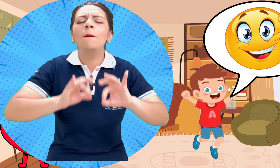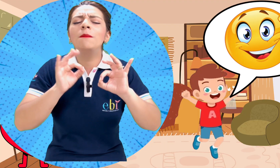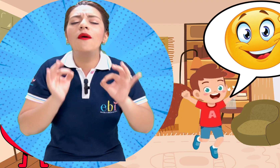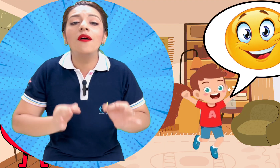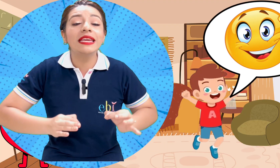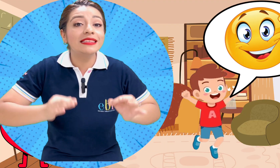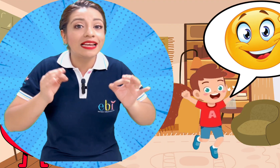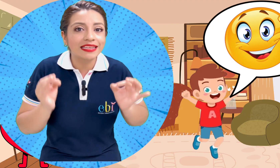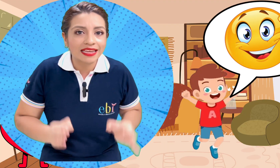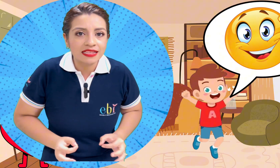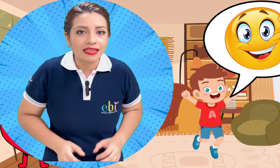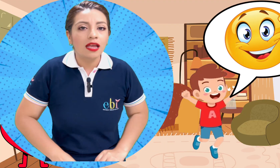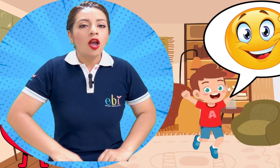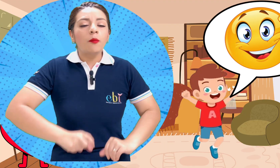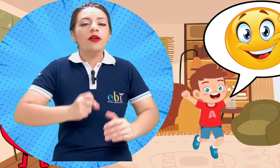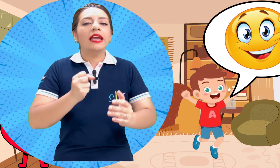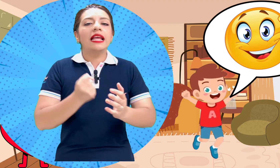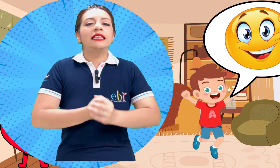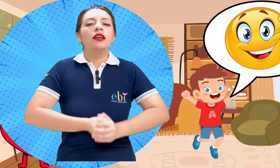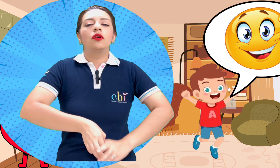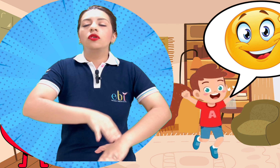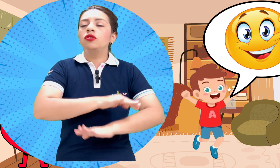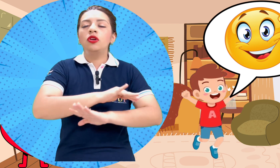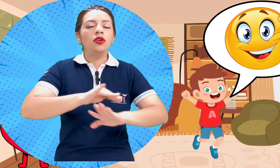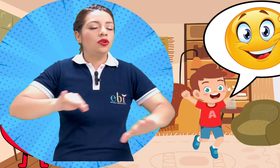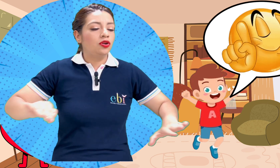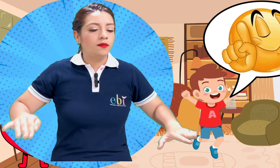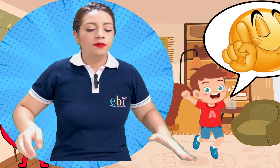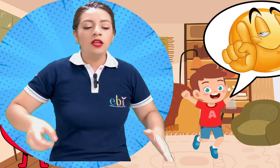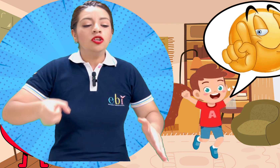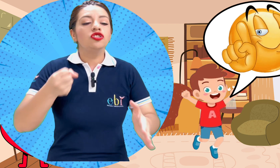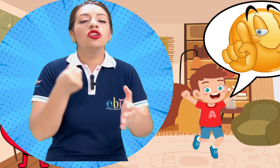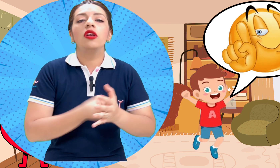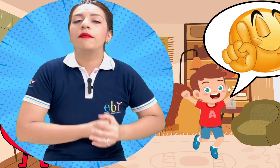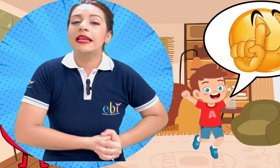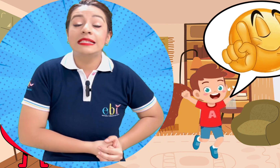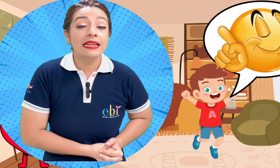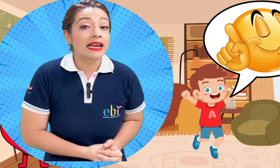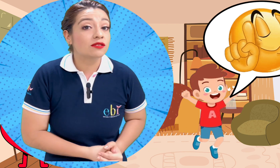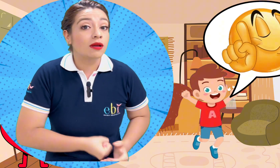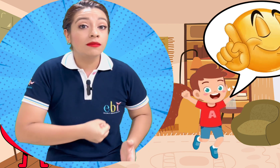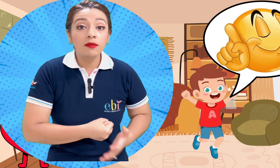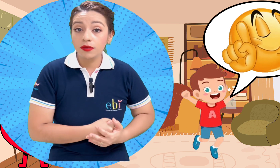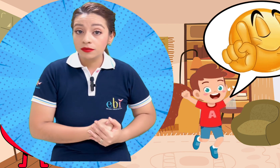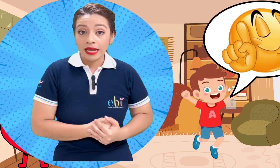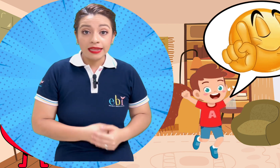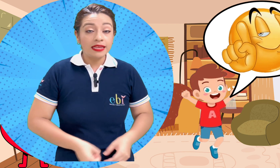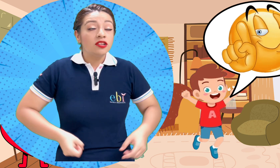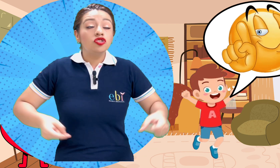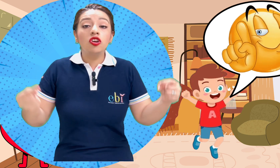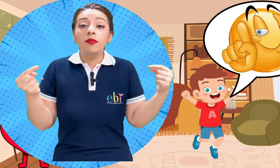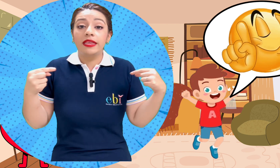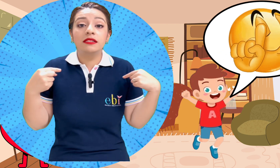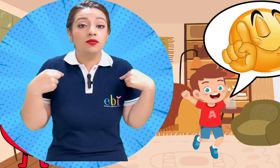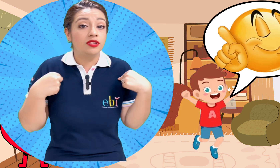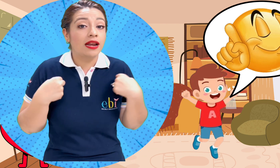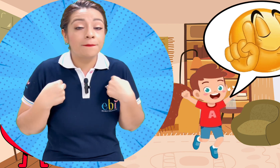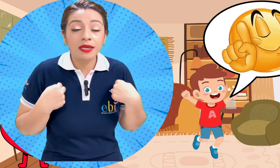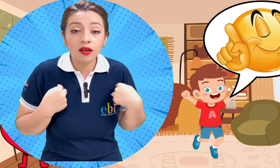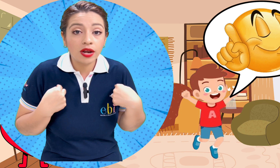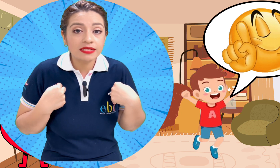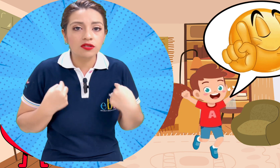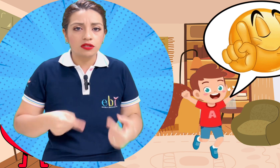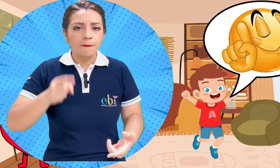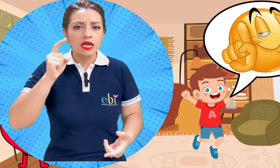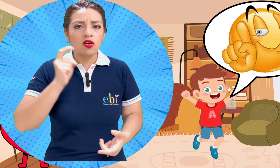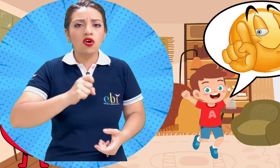niño muy inteligente porque él dijo: no, yo no le voy a hacer caso a mi voluntad, yo no voy a escuchar a